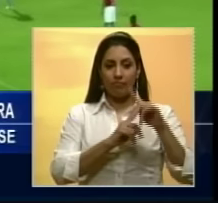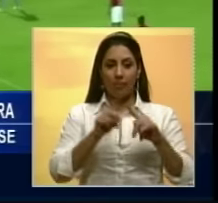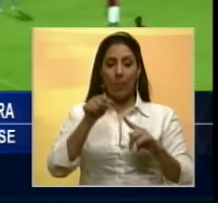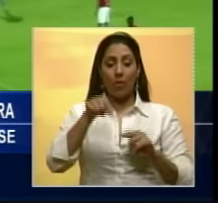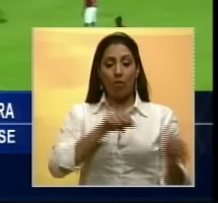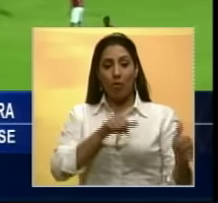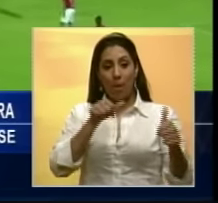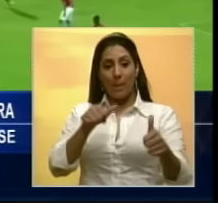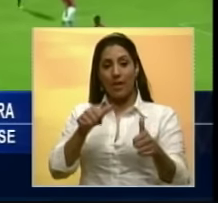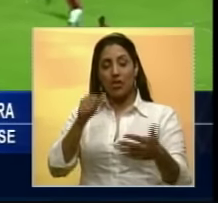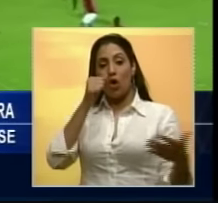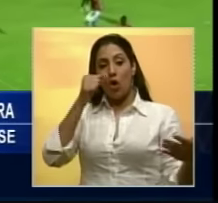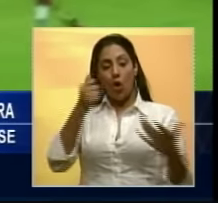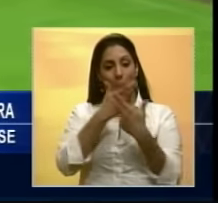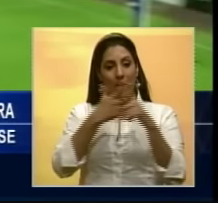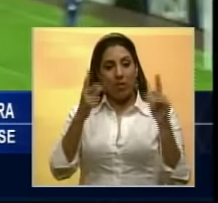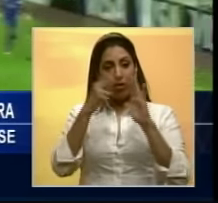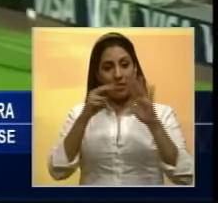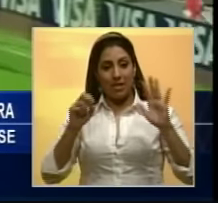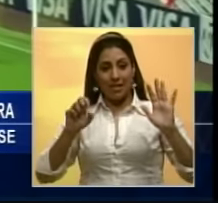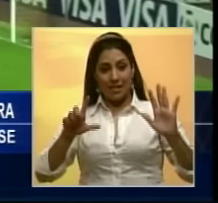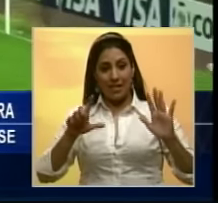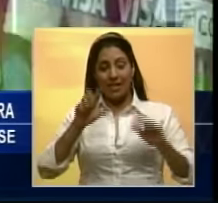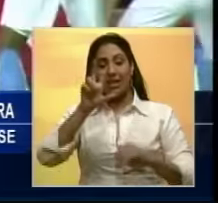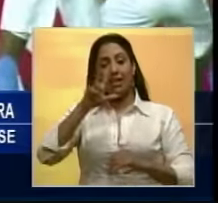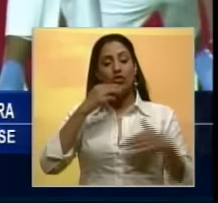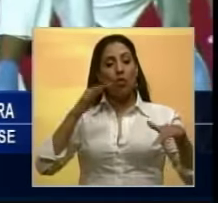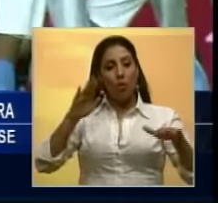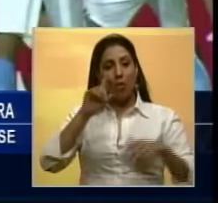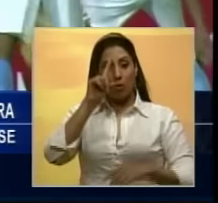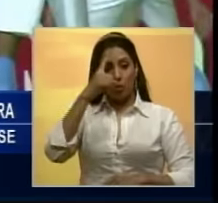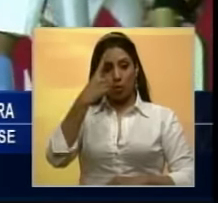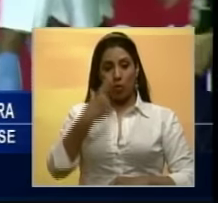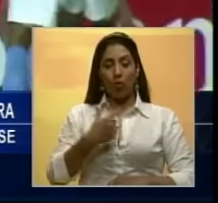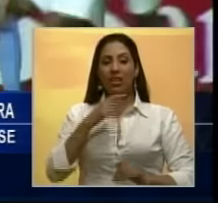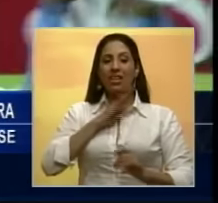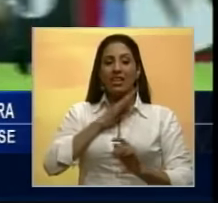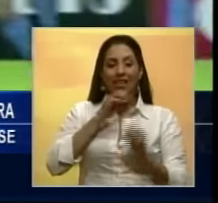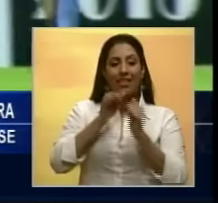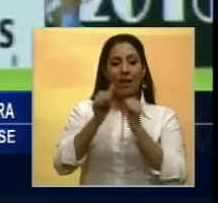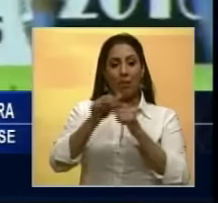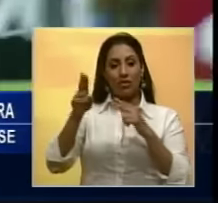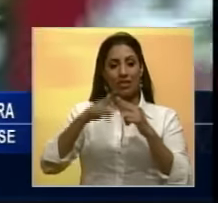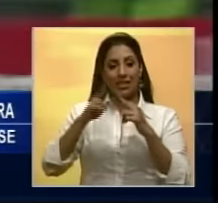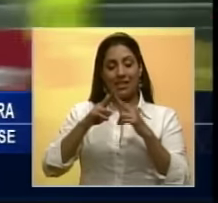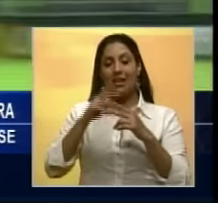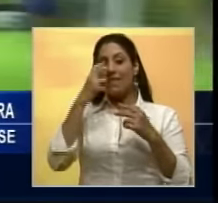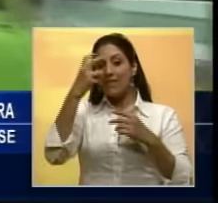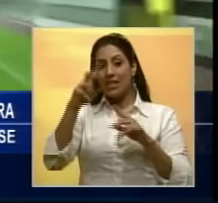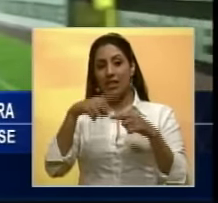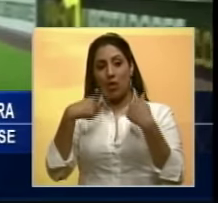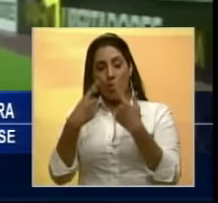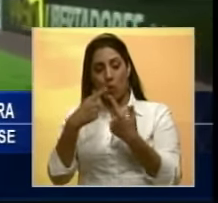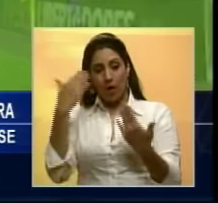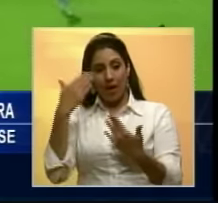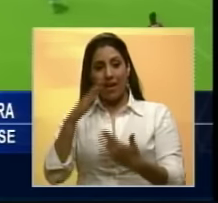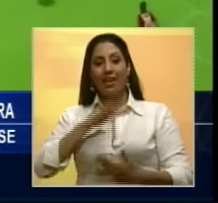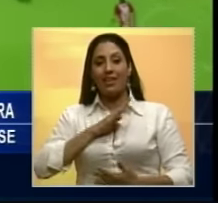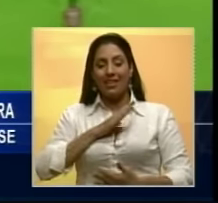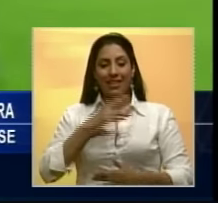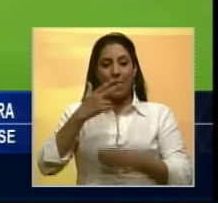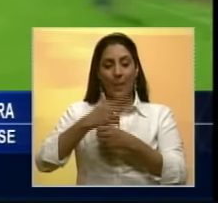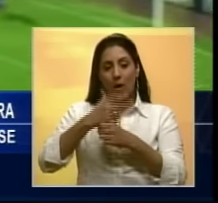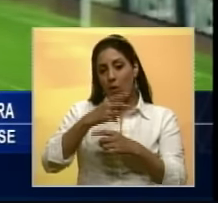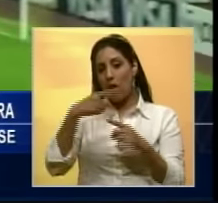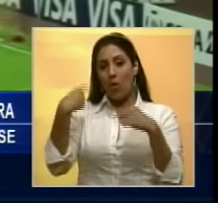Hoy comienza la Copa Libertadores 2017 con 3 compromisos. Uno de ellos involucra al Deportivo Táchira, que visitará al Deportivo Capiatá paraguayo por la